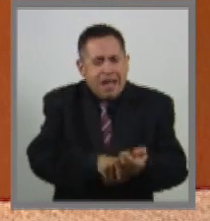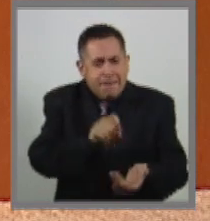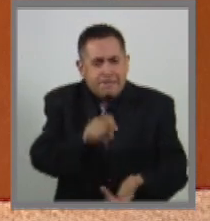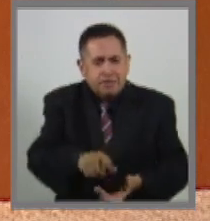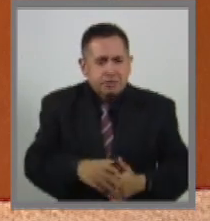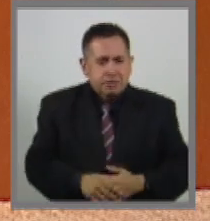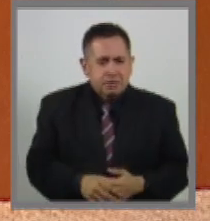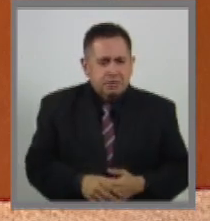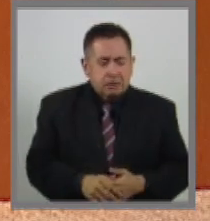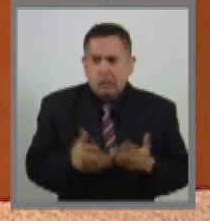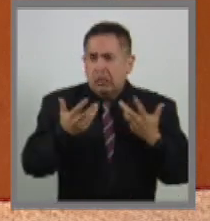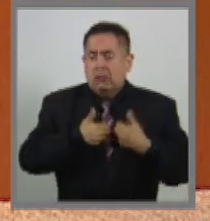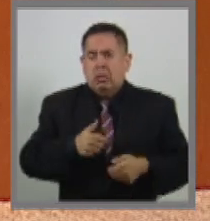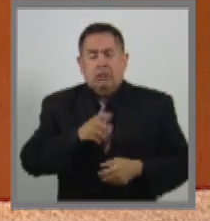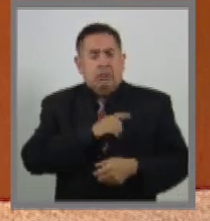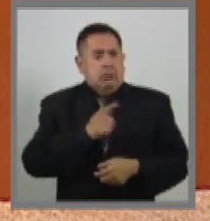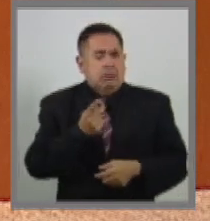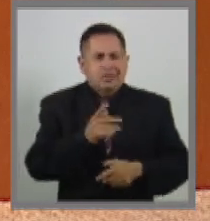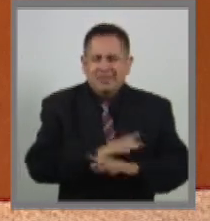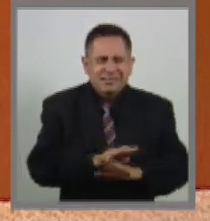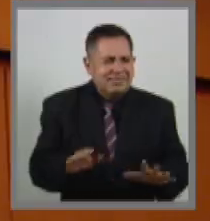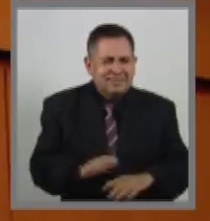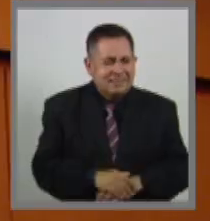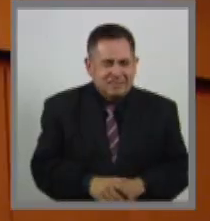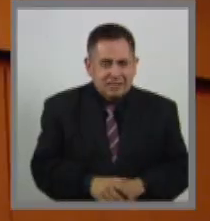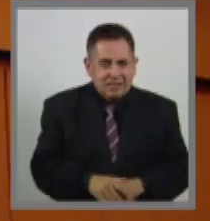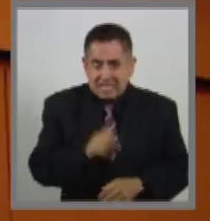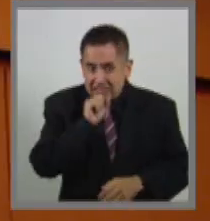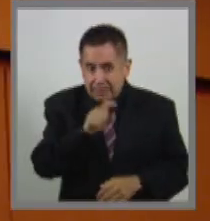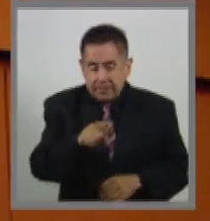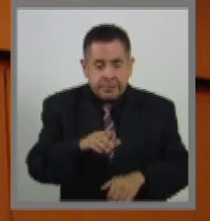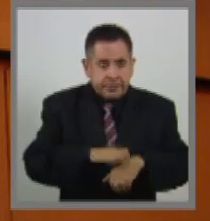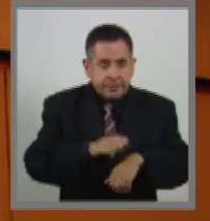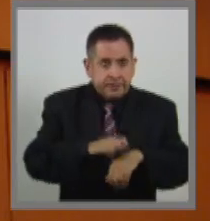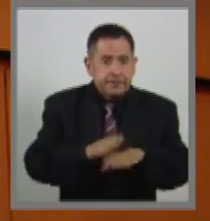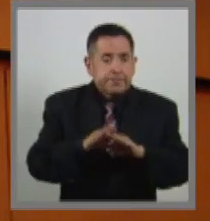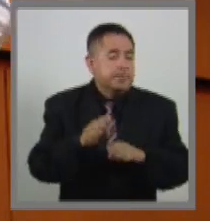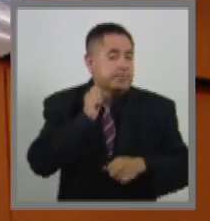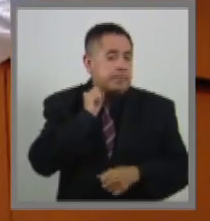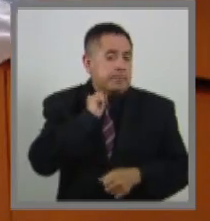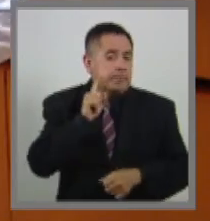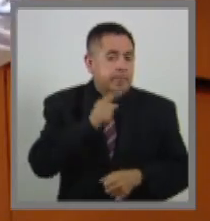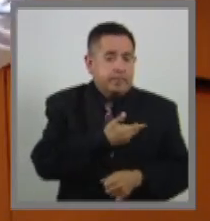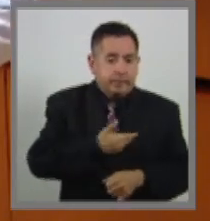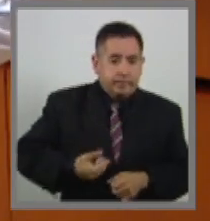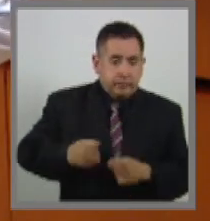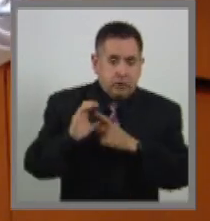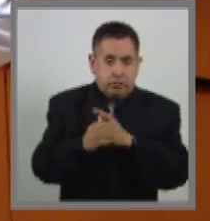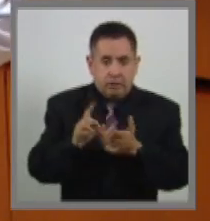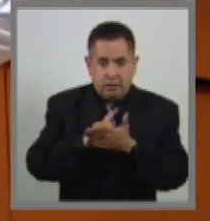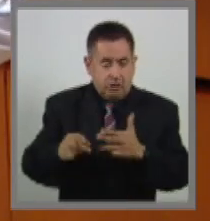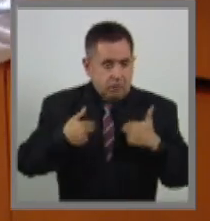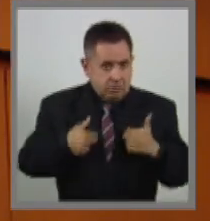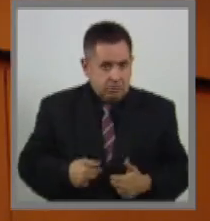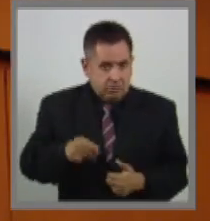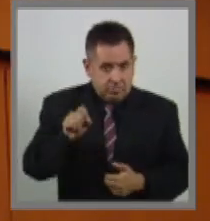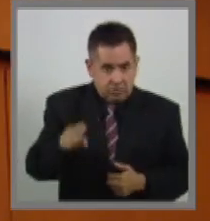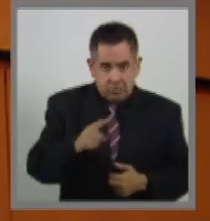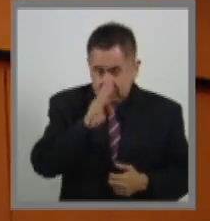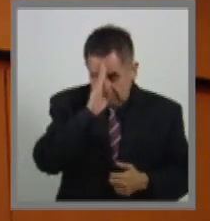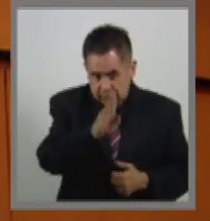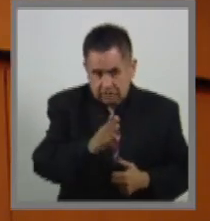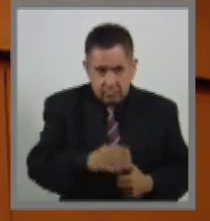No hay por qué espantarse entonces, y más aún a la senadora presidenta de la Comisión de Derechos Humanos, le